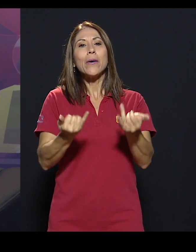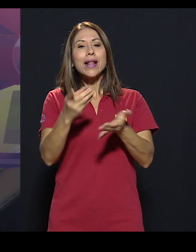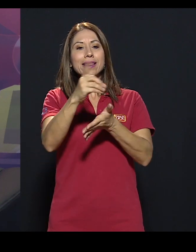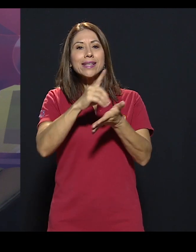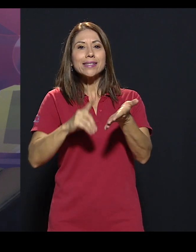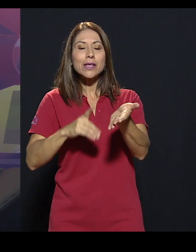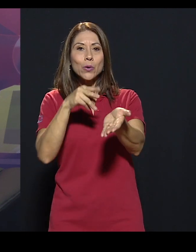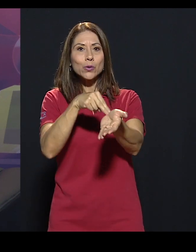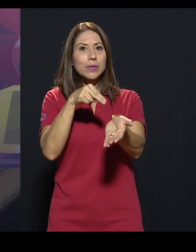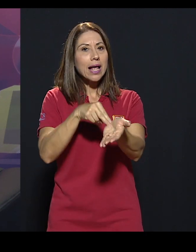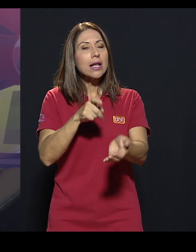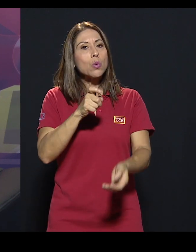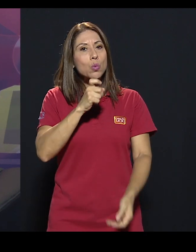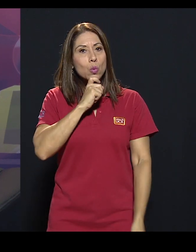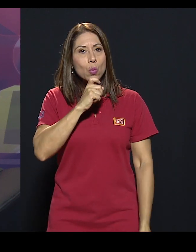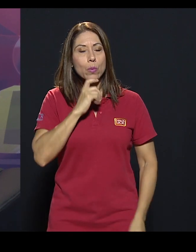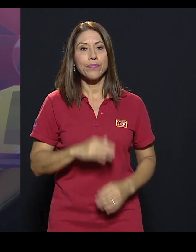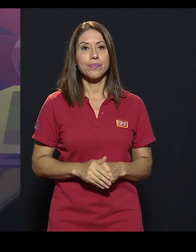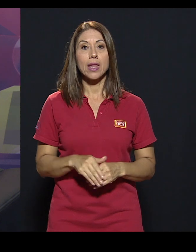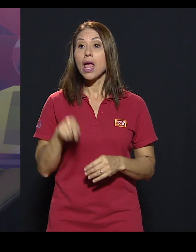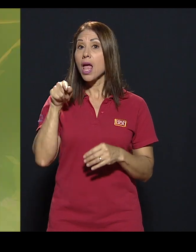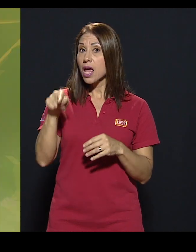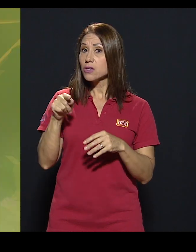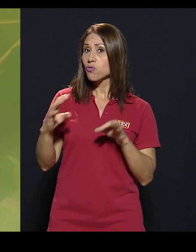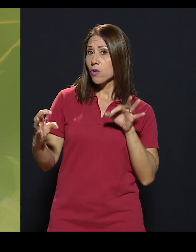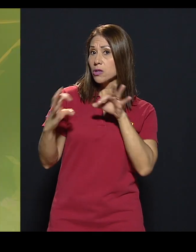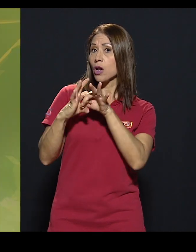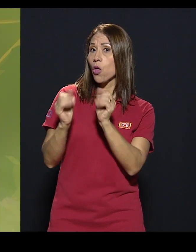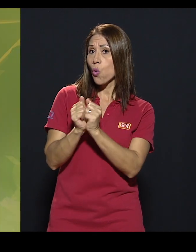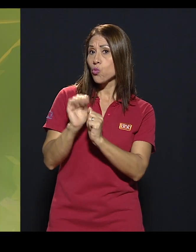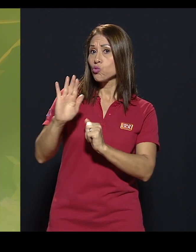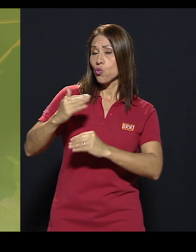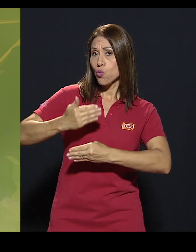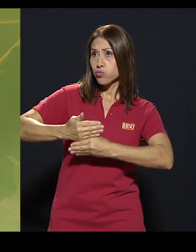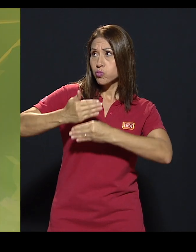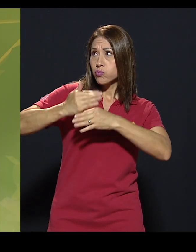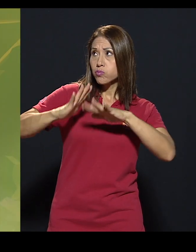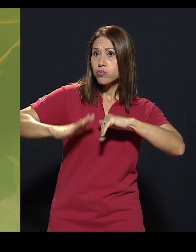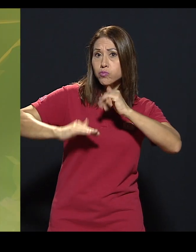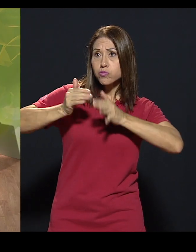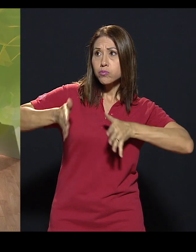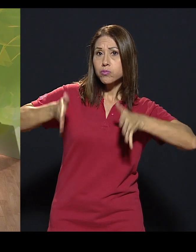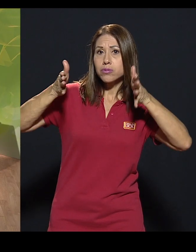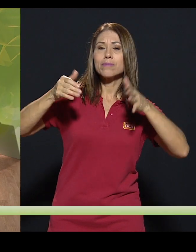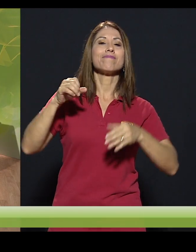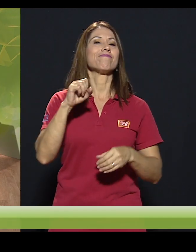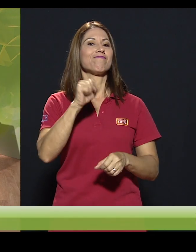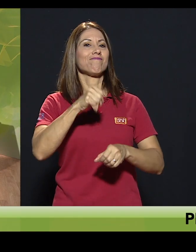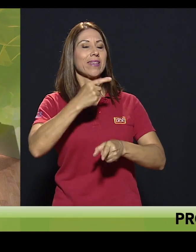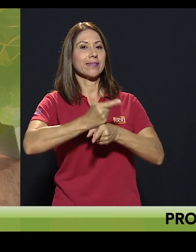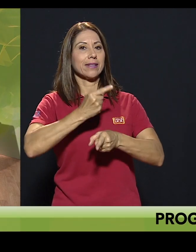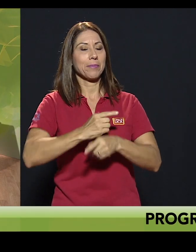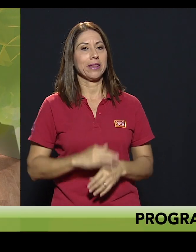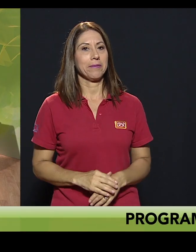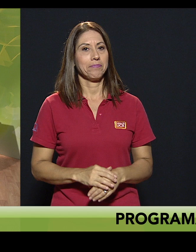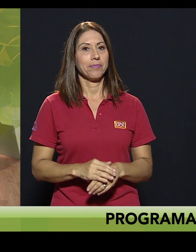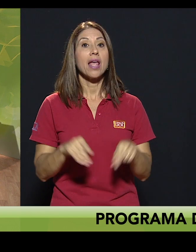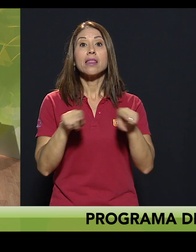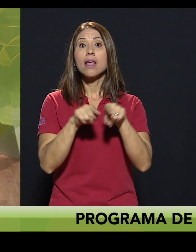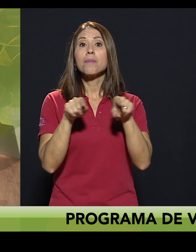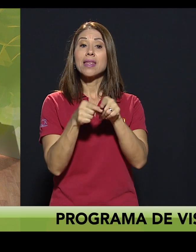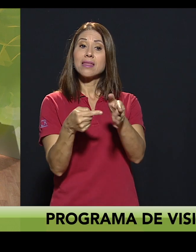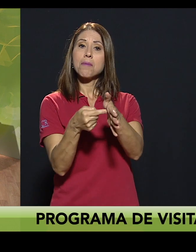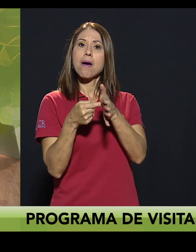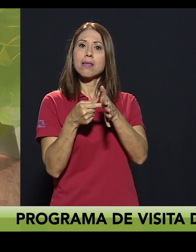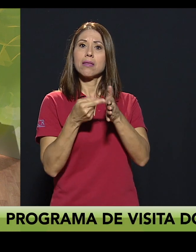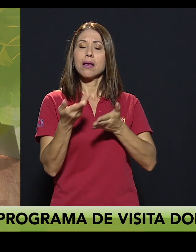vuelto muy dificultoso. Eso en cuanto a infraestructura física, ¿verdad? Exactamente. Luego, en cuanto a la demanda,